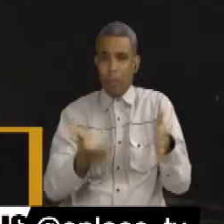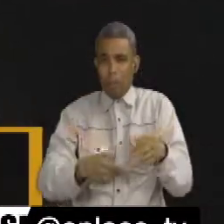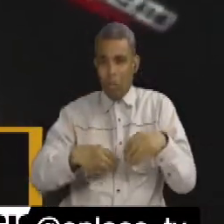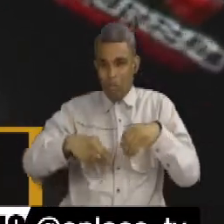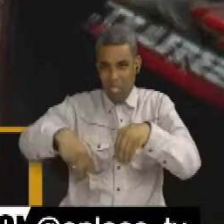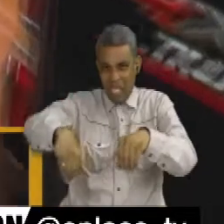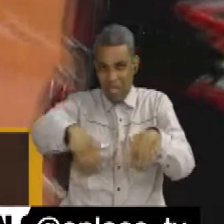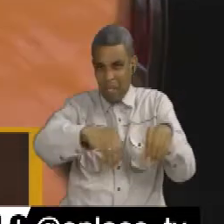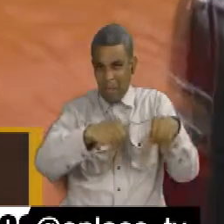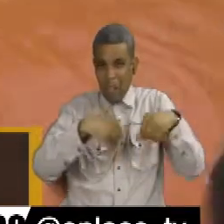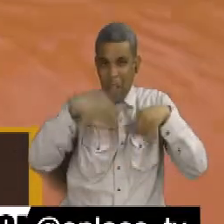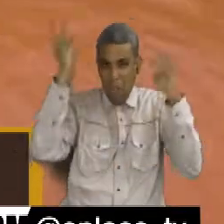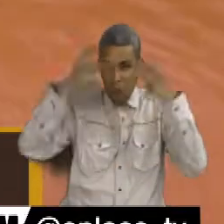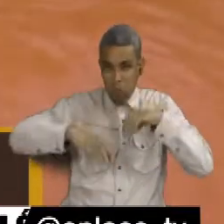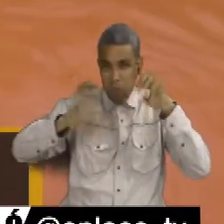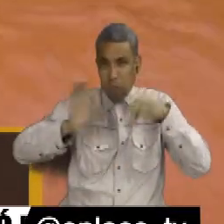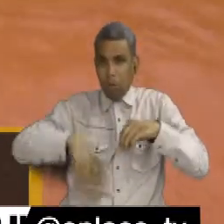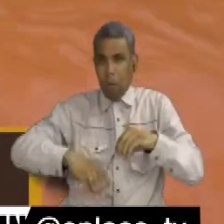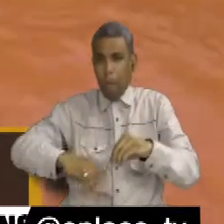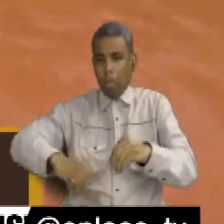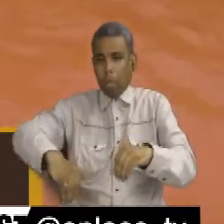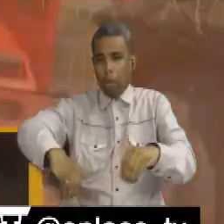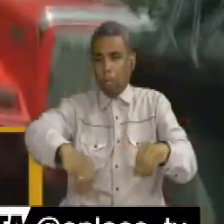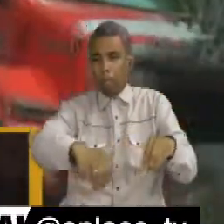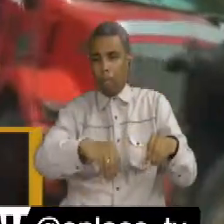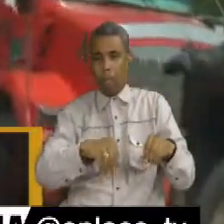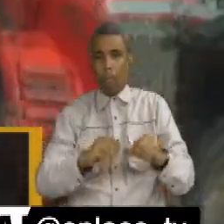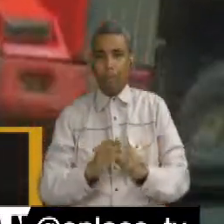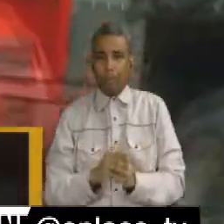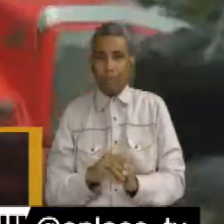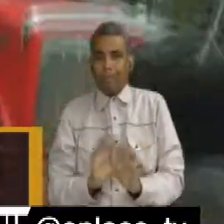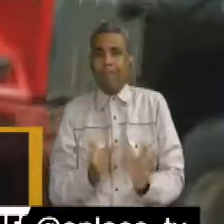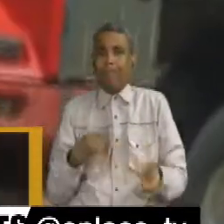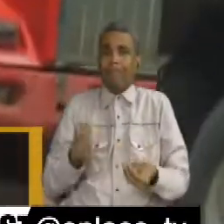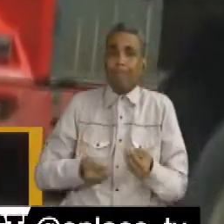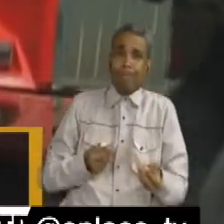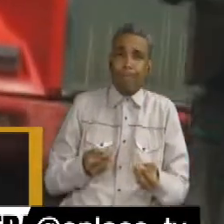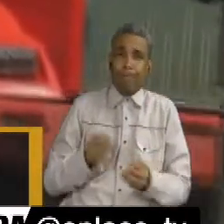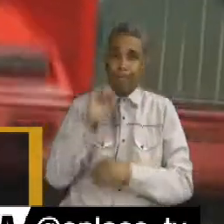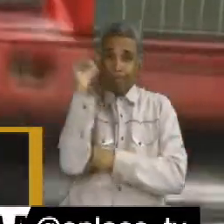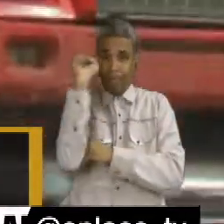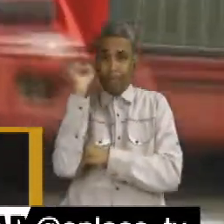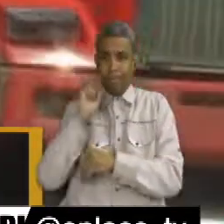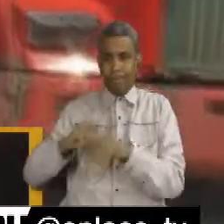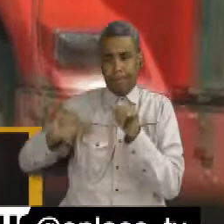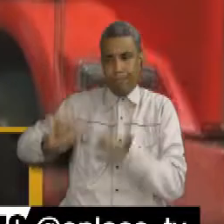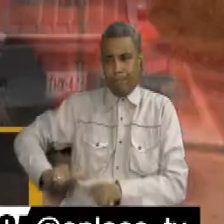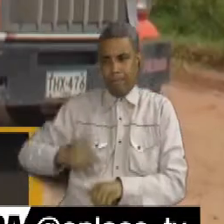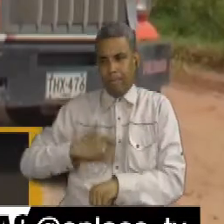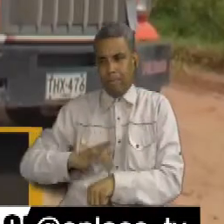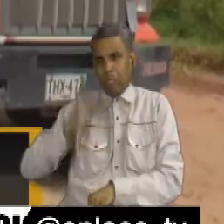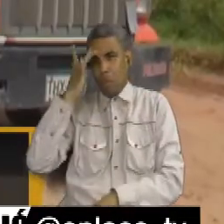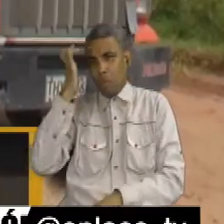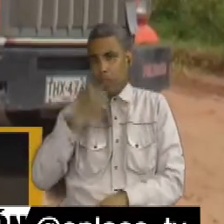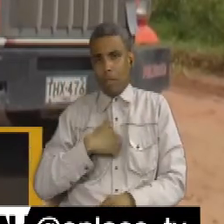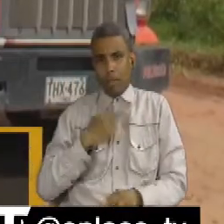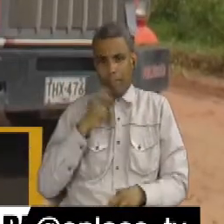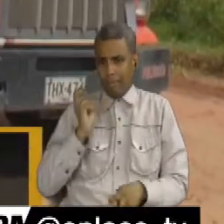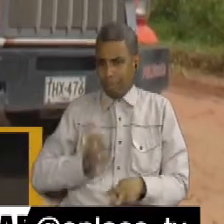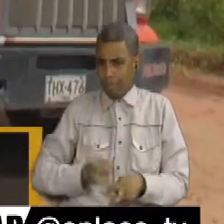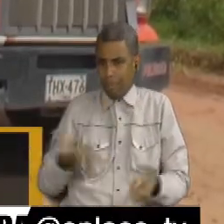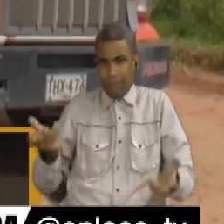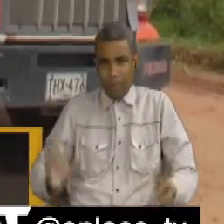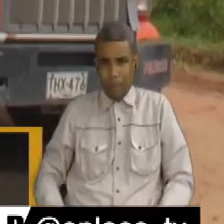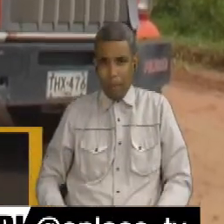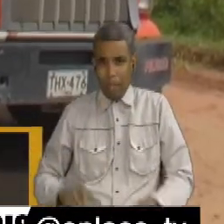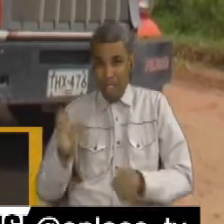30 conductores de vehículos pesados tomaron la decisión de parquear sus carros. Según ellos, la movilidad por esta zona solo les genera